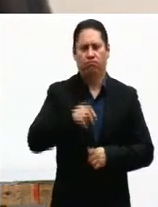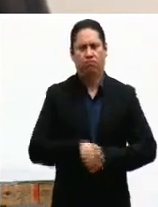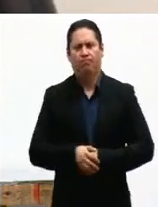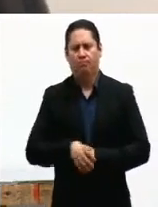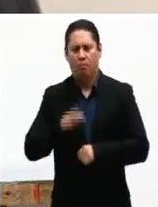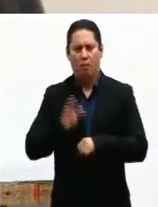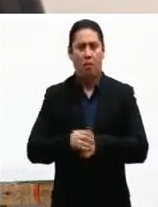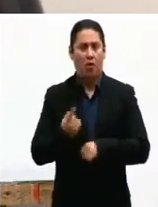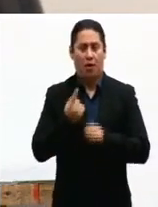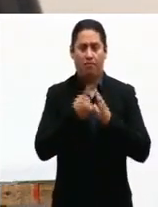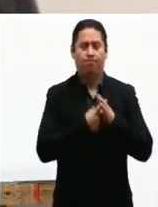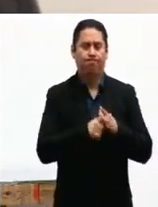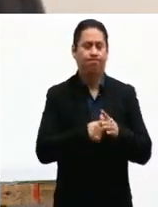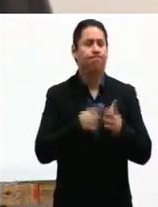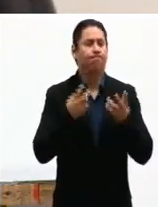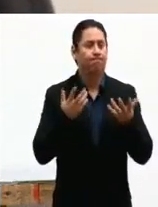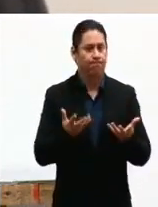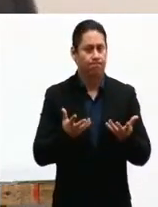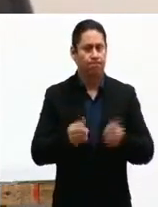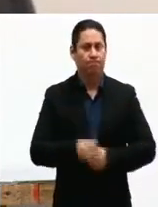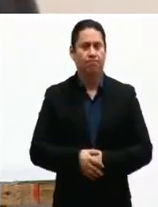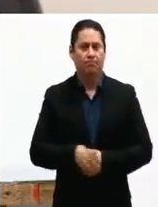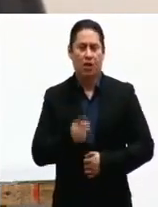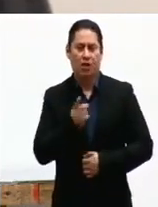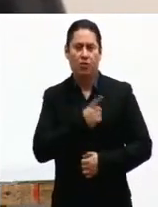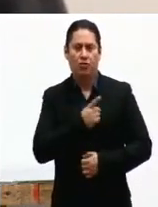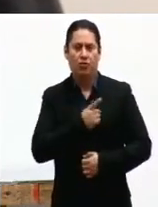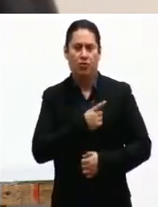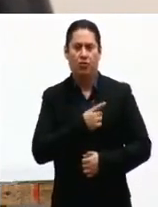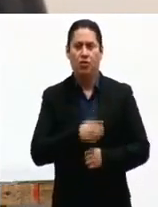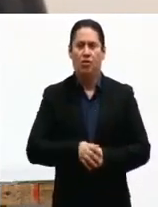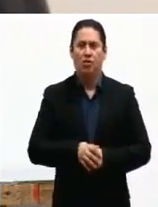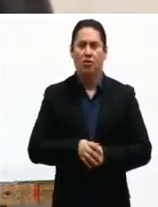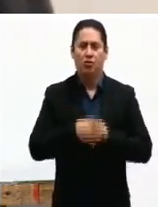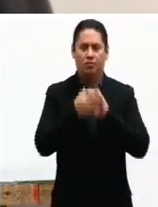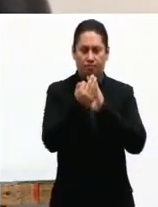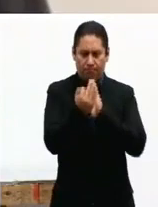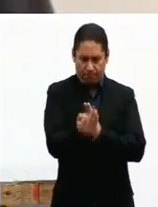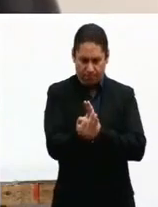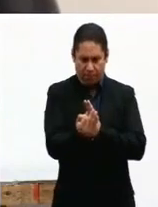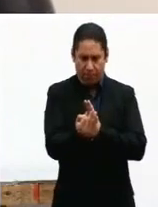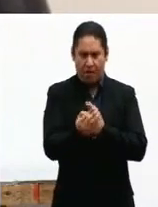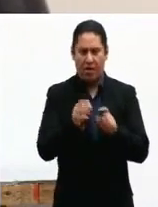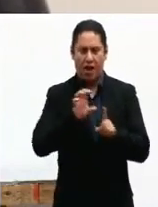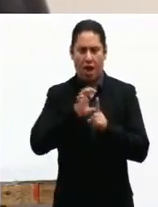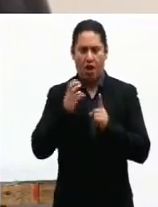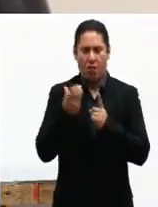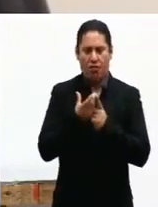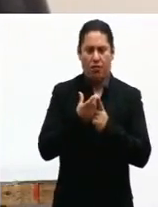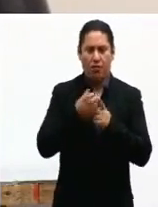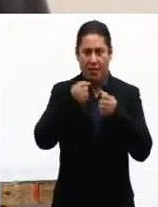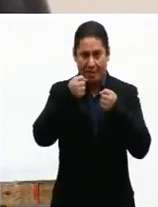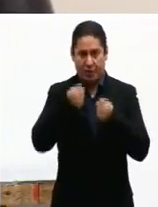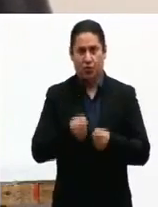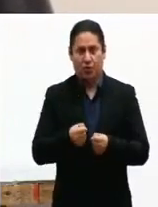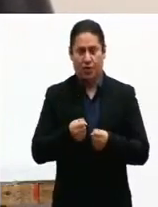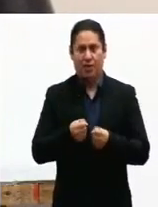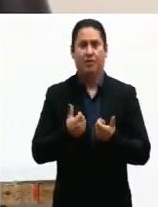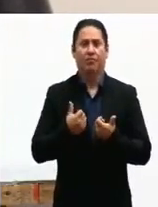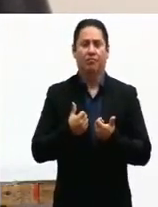En inicio, porque solo se llevará a cabo con la Comisión de Seguridad Pública. Solo con